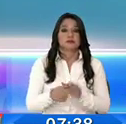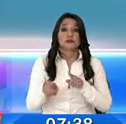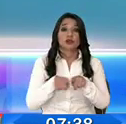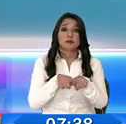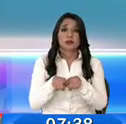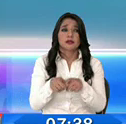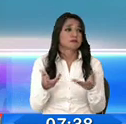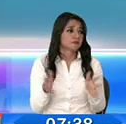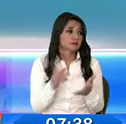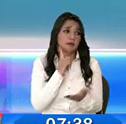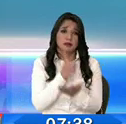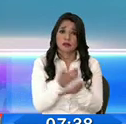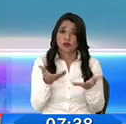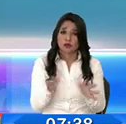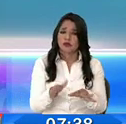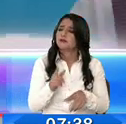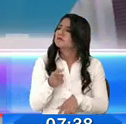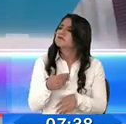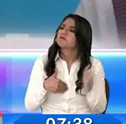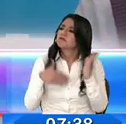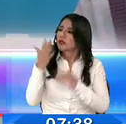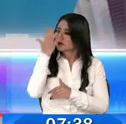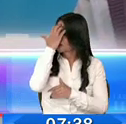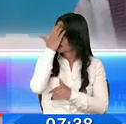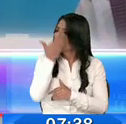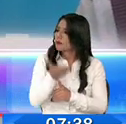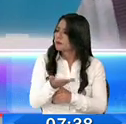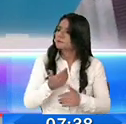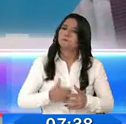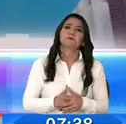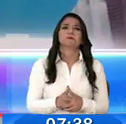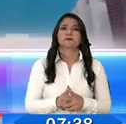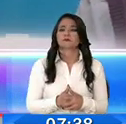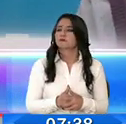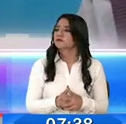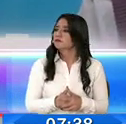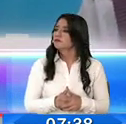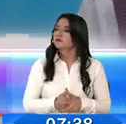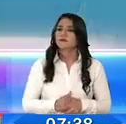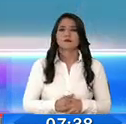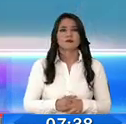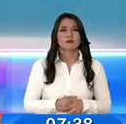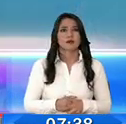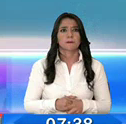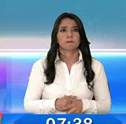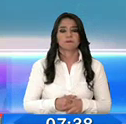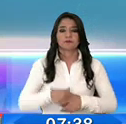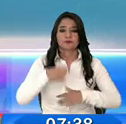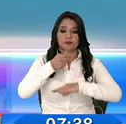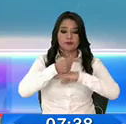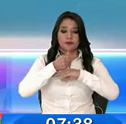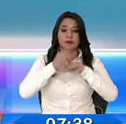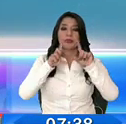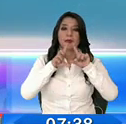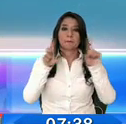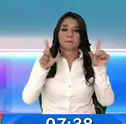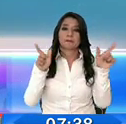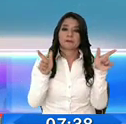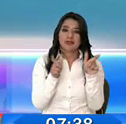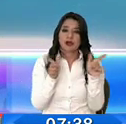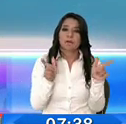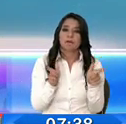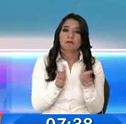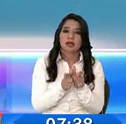es verdad que es lo que preocupa usted es que nos asusta los gerentes de una pequeña y mediana industria